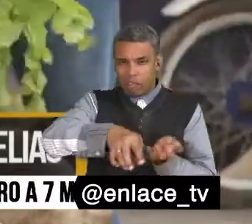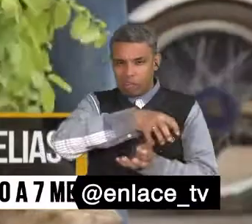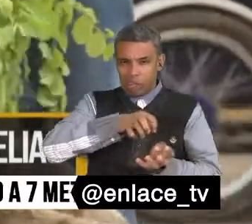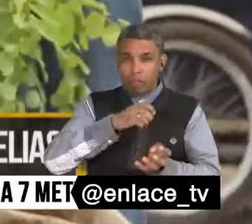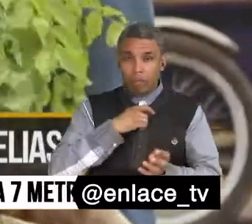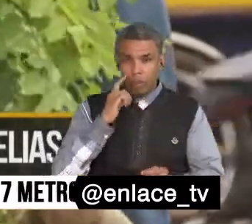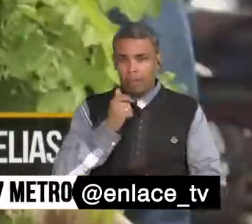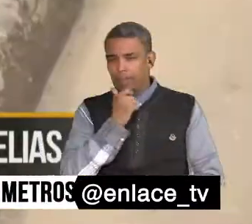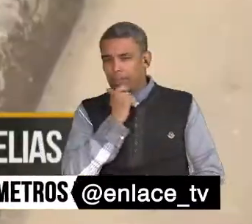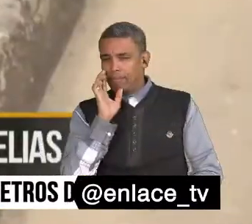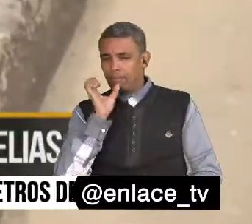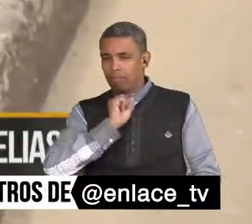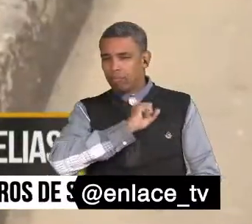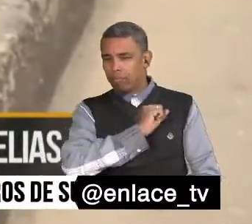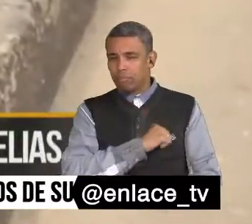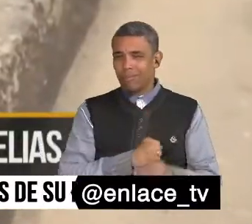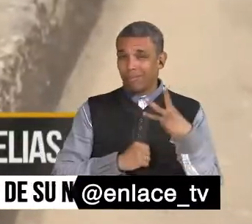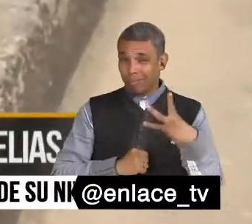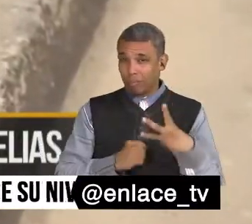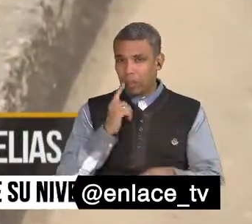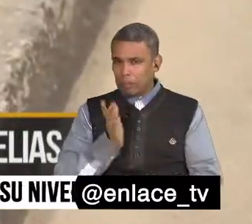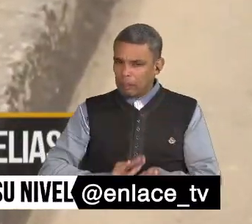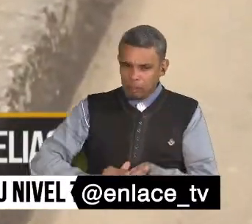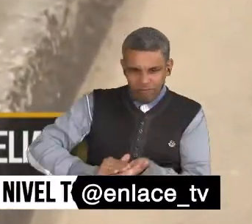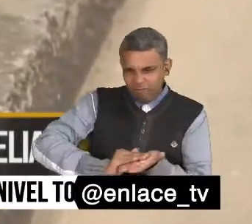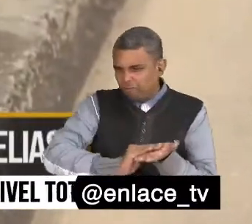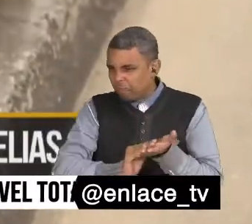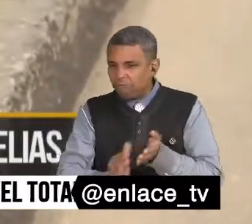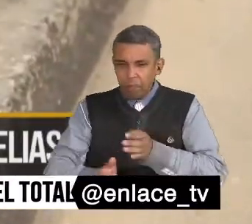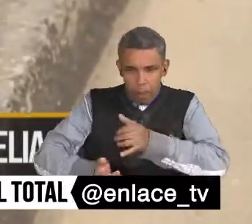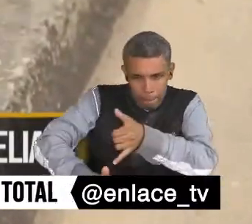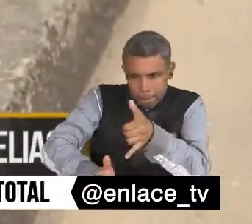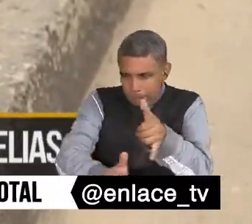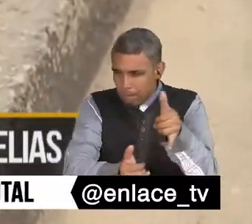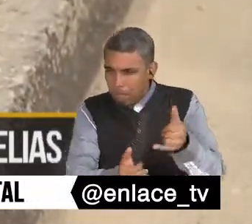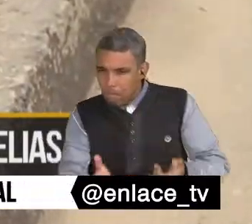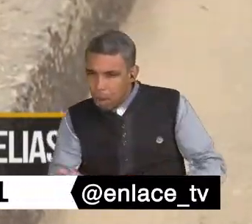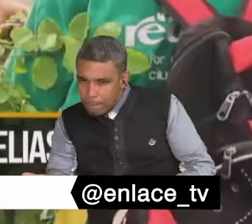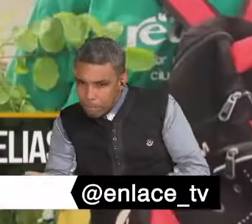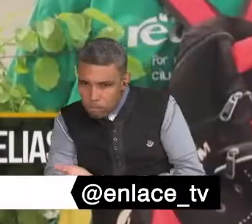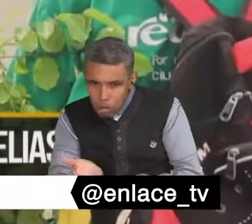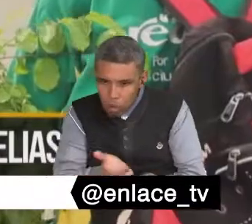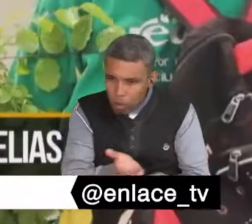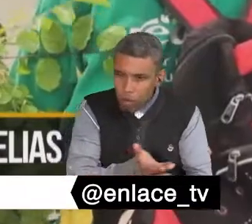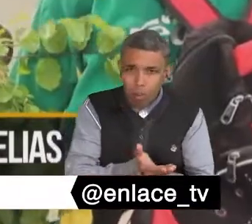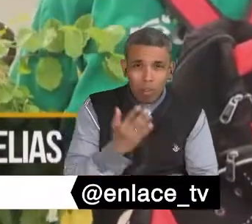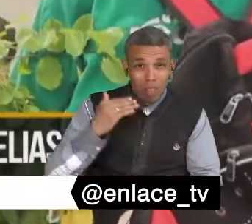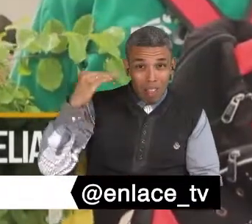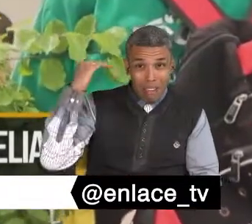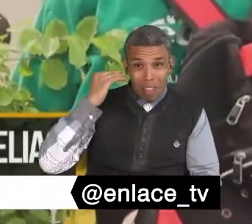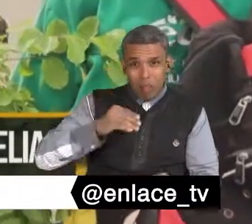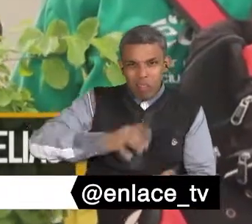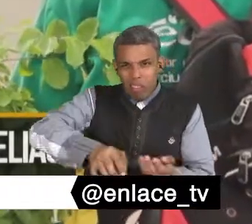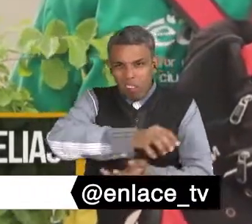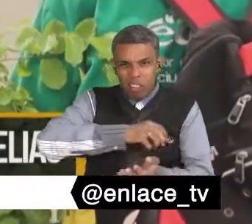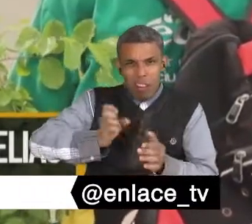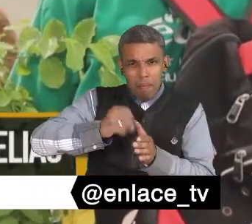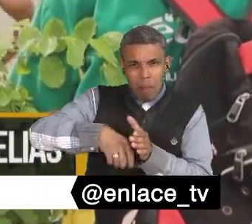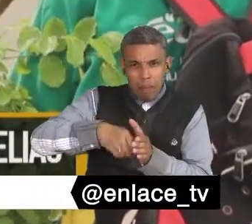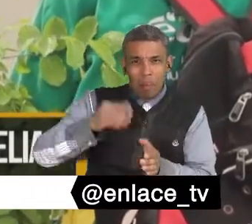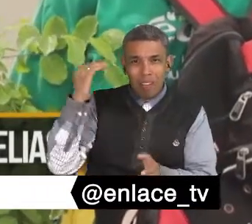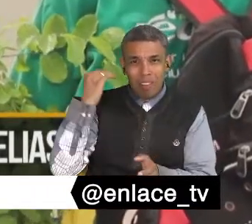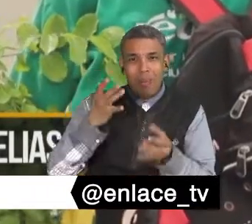se han recuperado para que los incultos no sigan haciendo de las suyas, pues este lugar se identificaba por lucir siempre rodeado de residuos